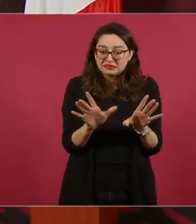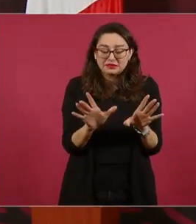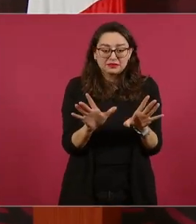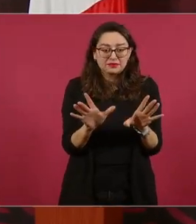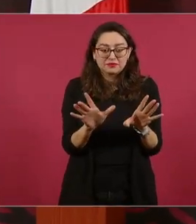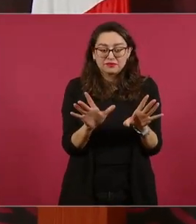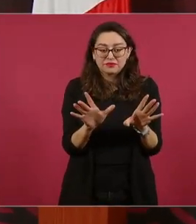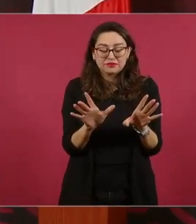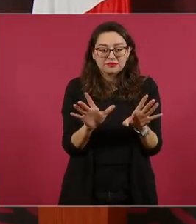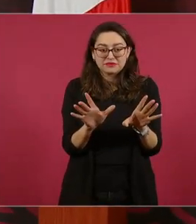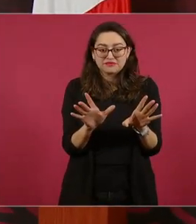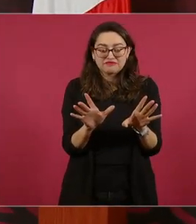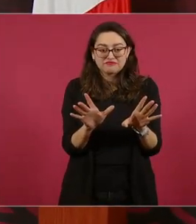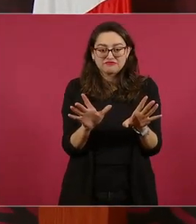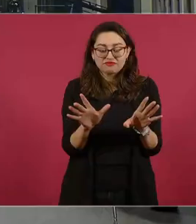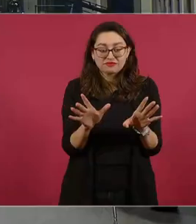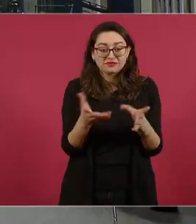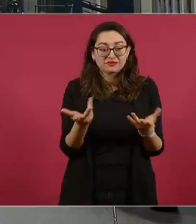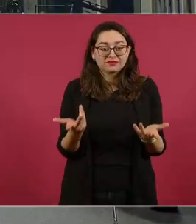una grúa de